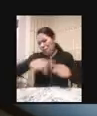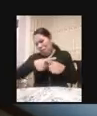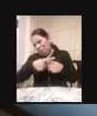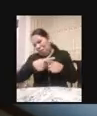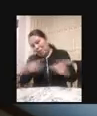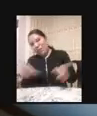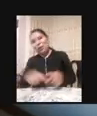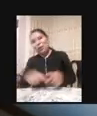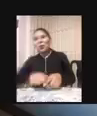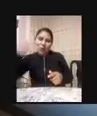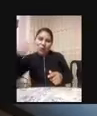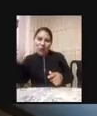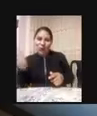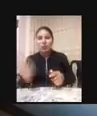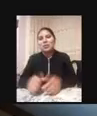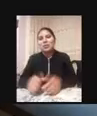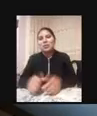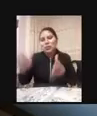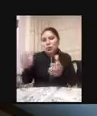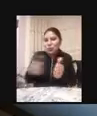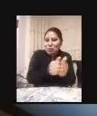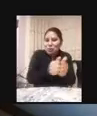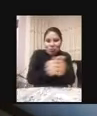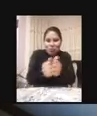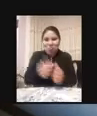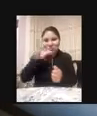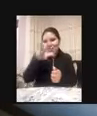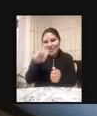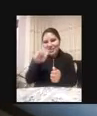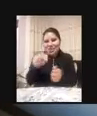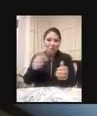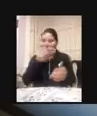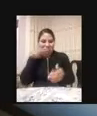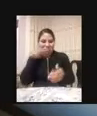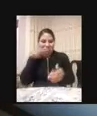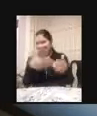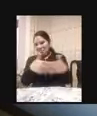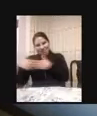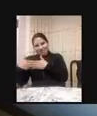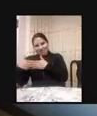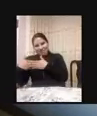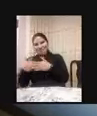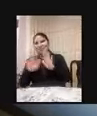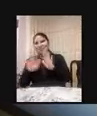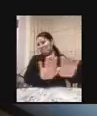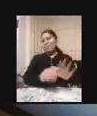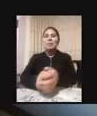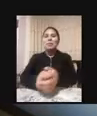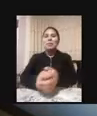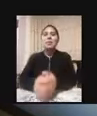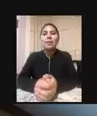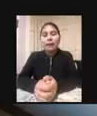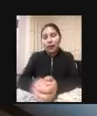con sus compañeros de su misma edad, entonces no, a veces se aíslan también, ¿no? Pasamos, por favor, la siguiente.